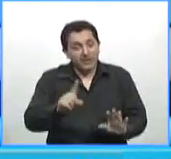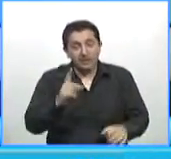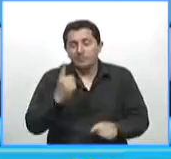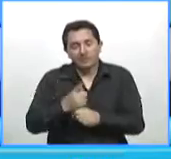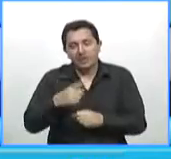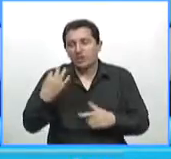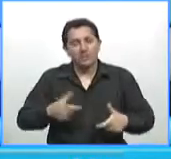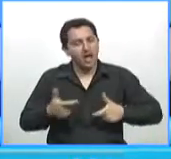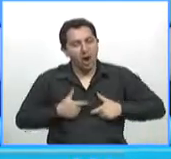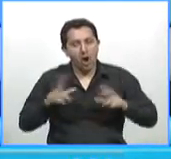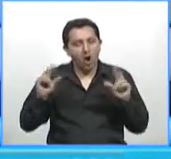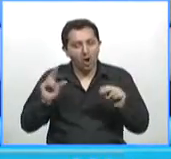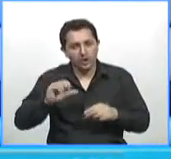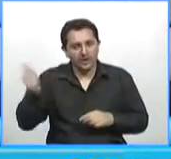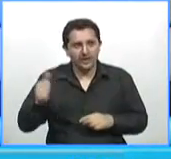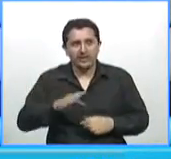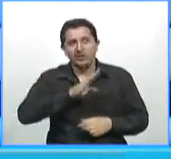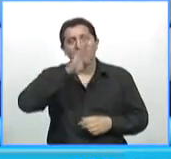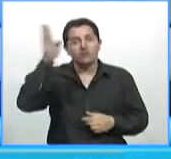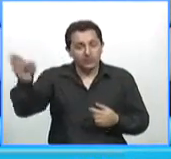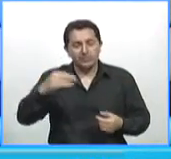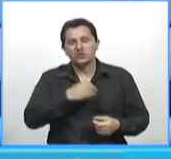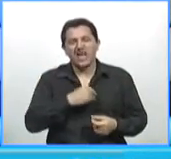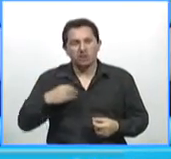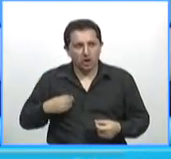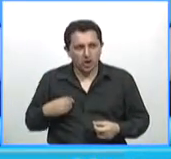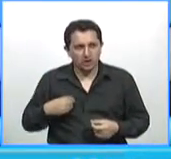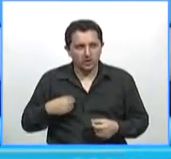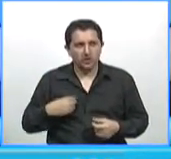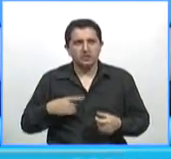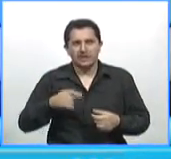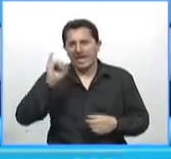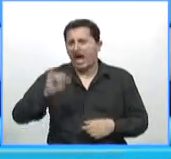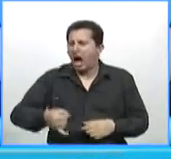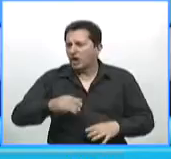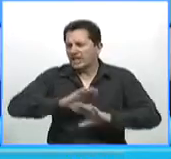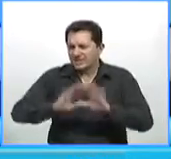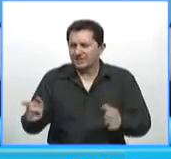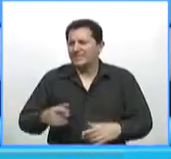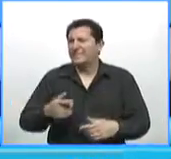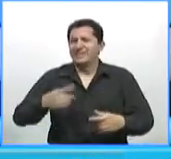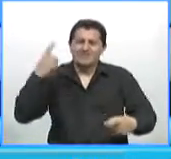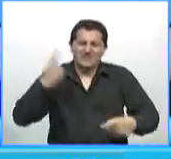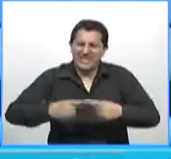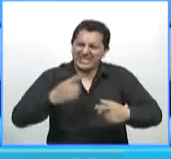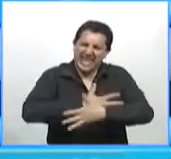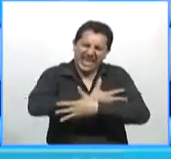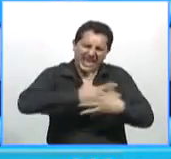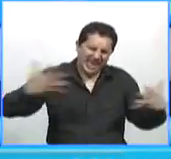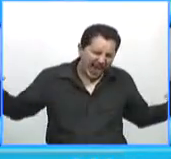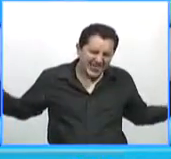no lo ganamos. Fuimos a Toronto. Sí. Bueno, ahora sí, contratamos a Karina, a los bonitos, ponemos